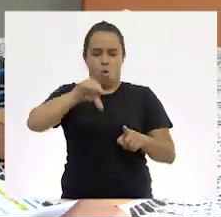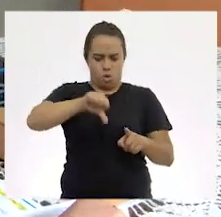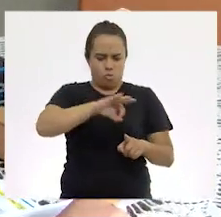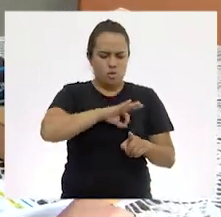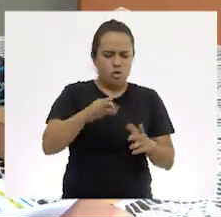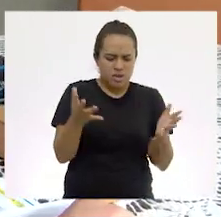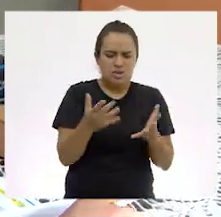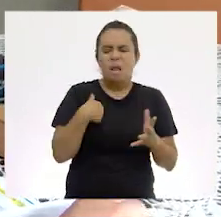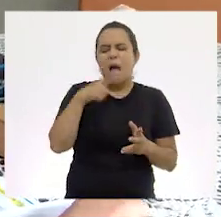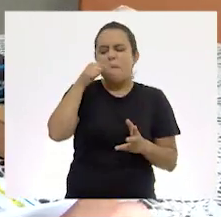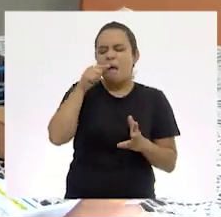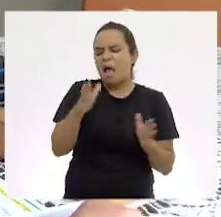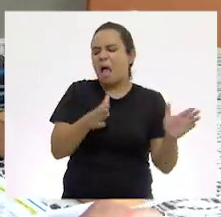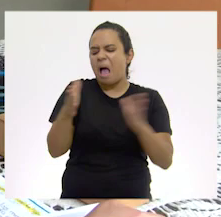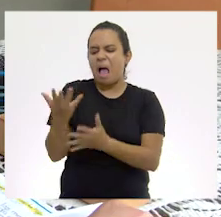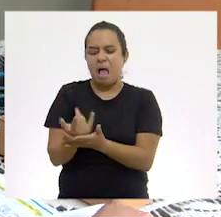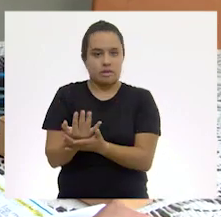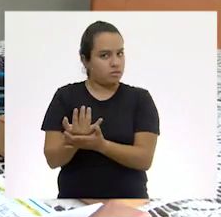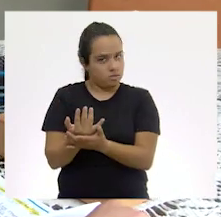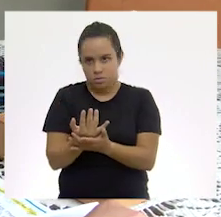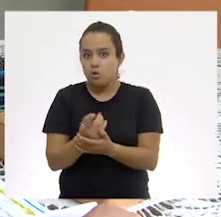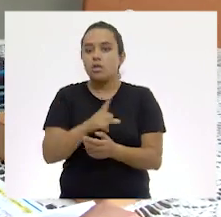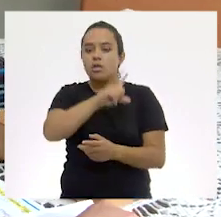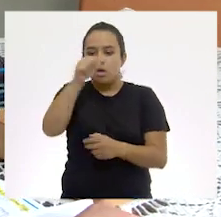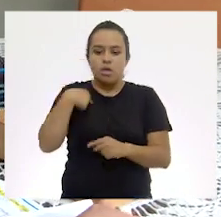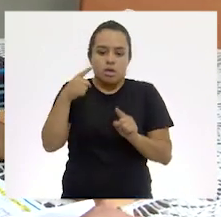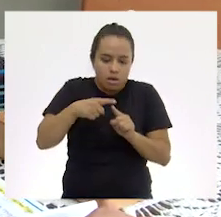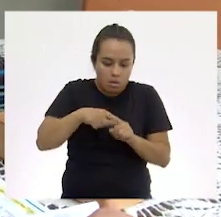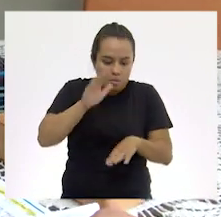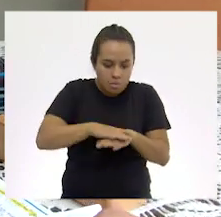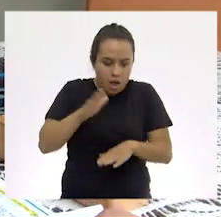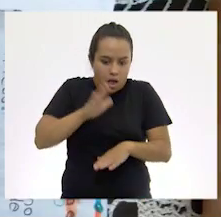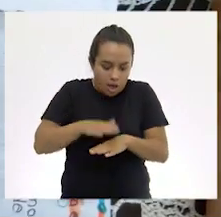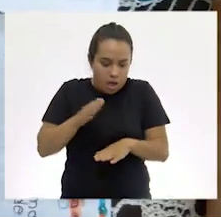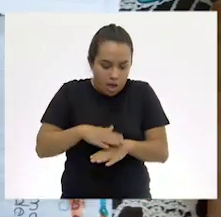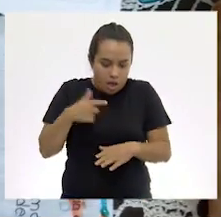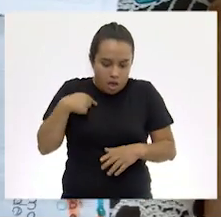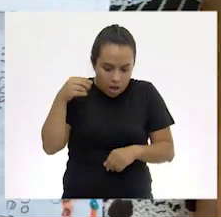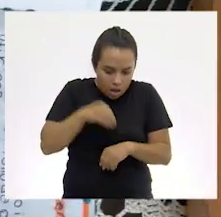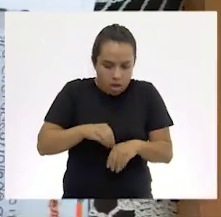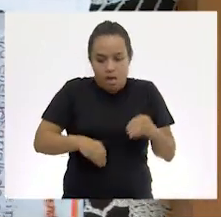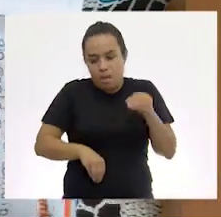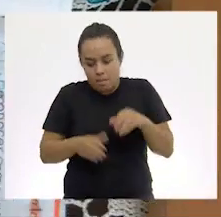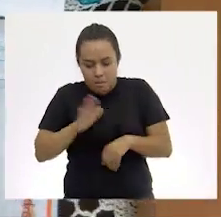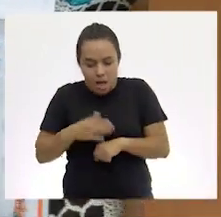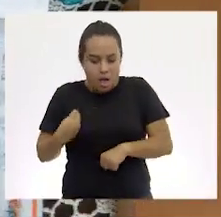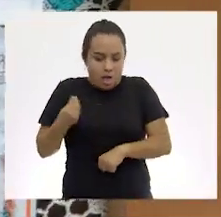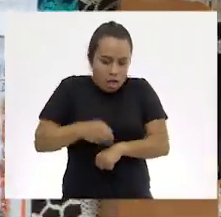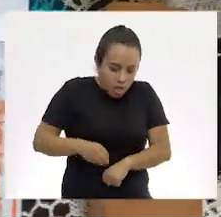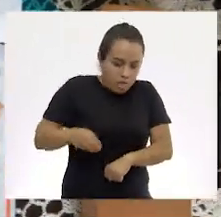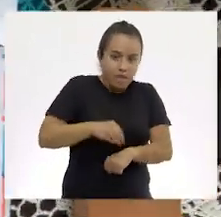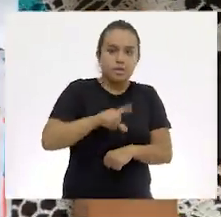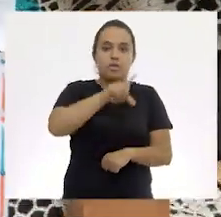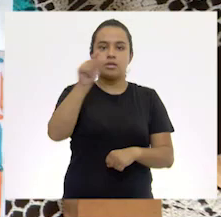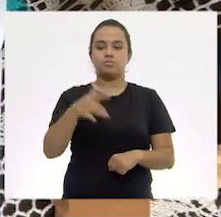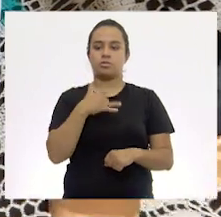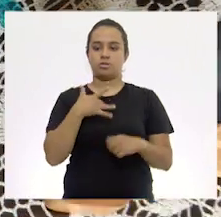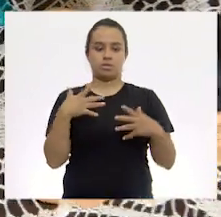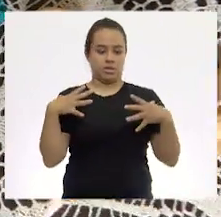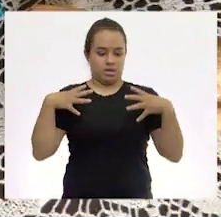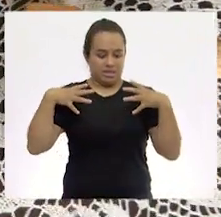hacer hoy, porque ese acumulativo de tareas y de ejercicios es lo que provoca luego el estrés y ansiedad